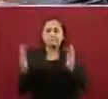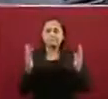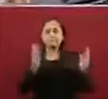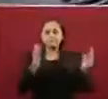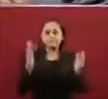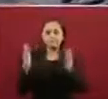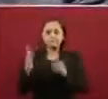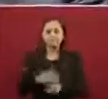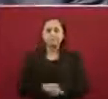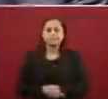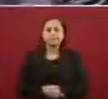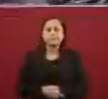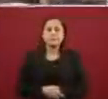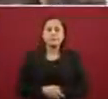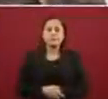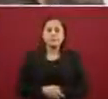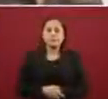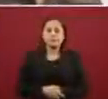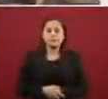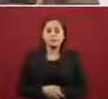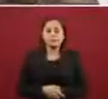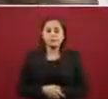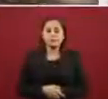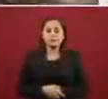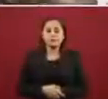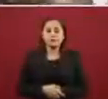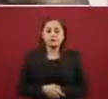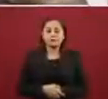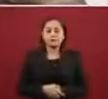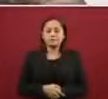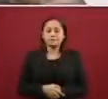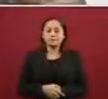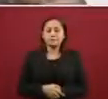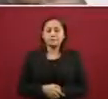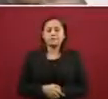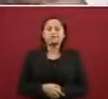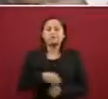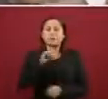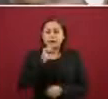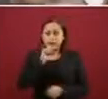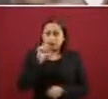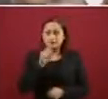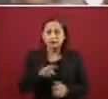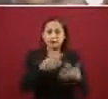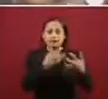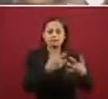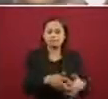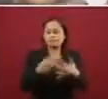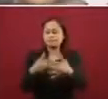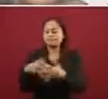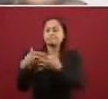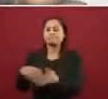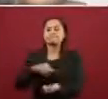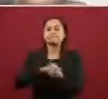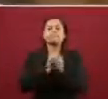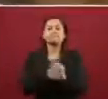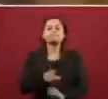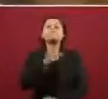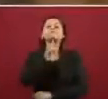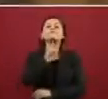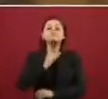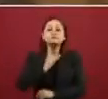bienestar del alma. También se notó su insistencia en la moral como método de gobierno y contra sus adversarios,